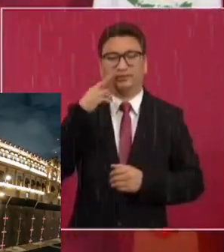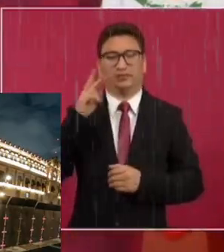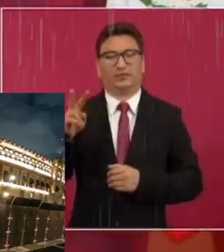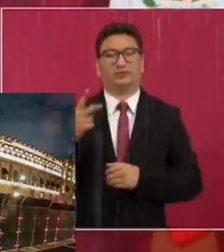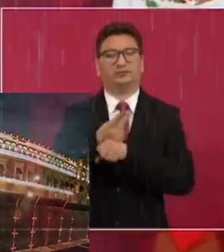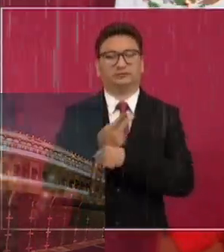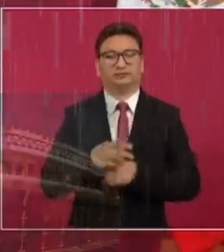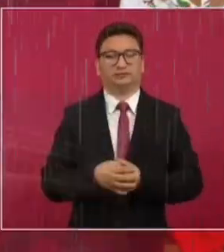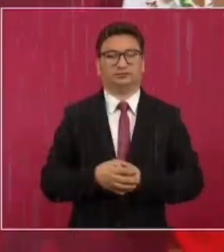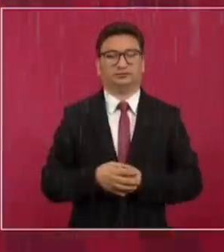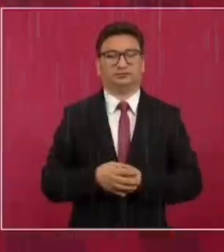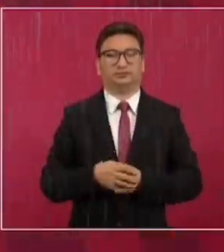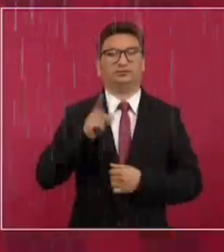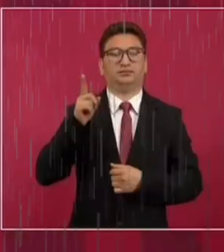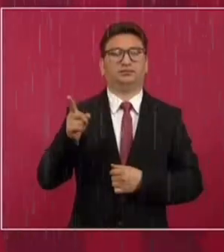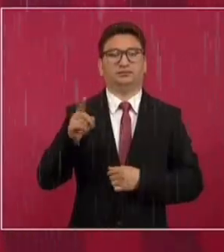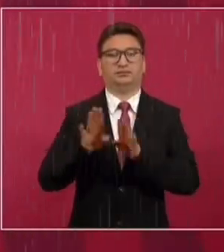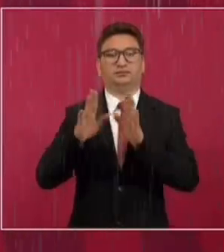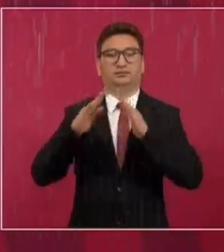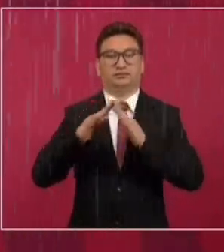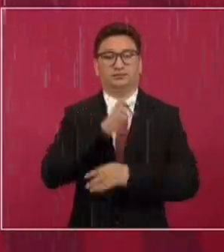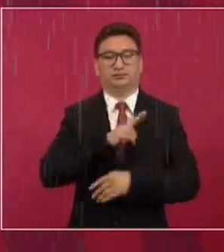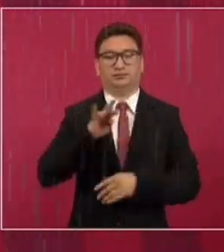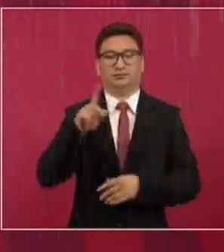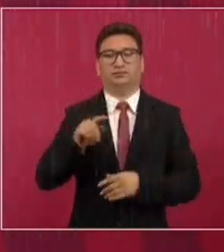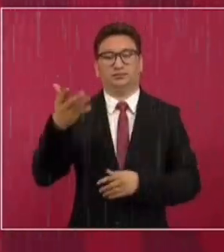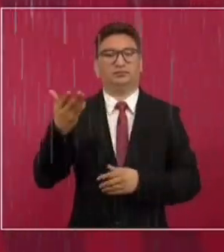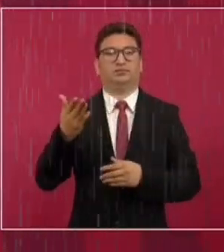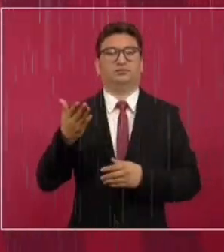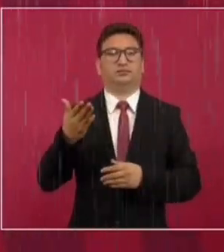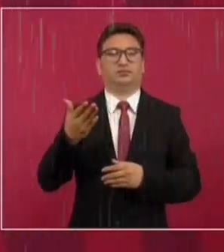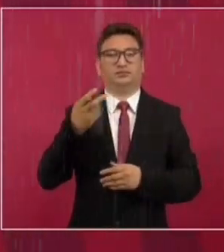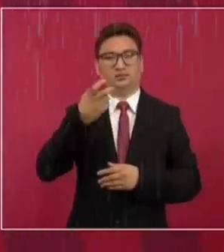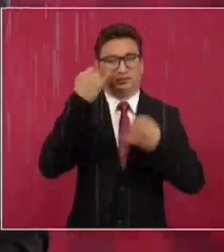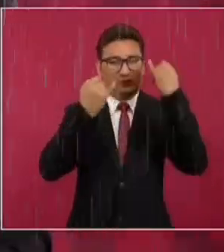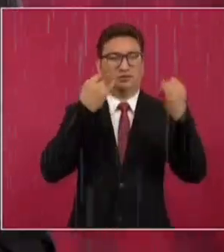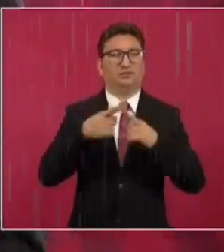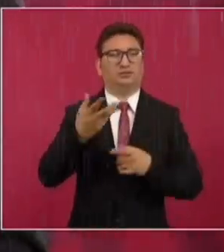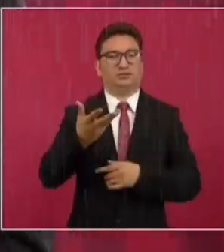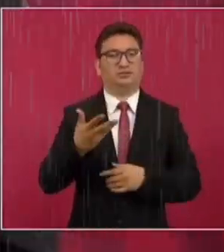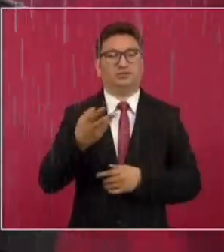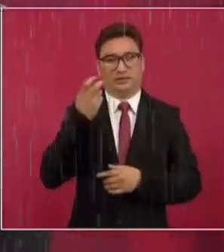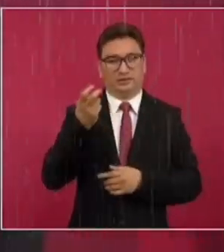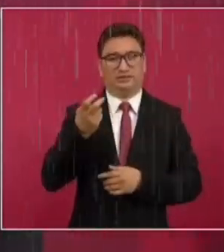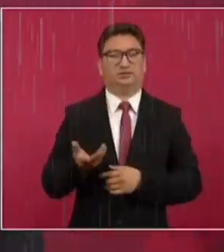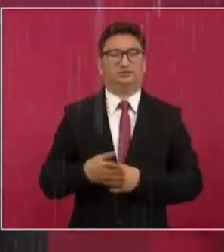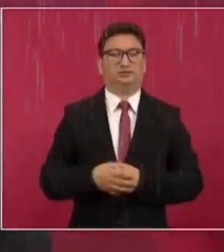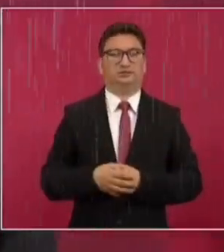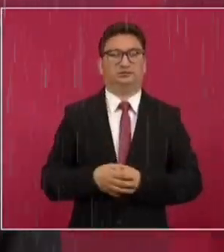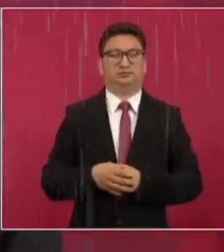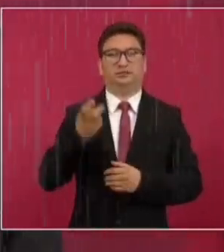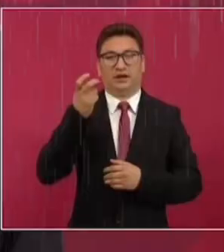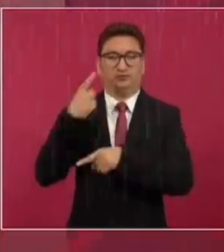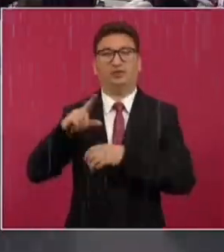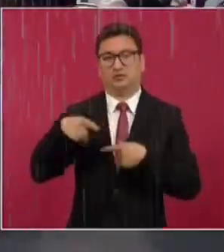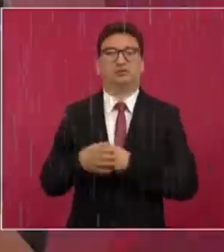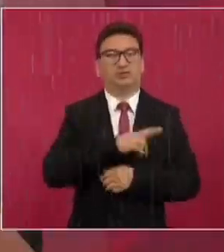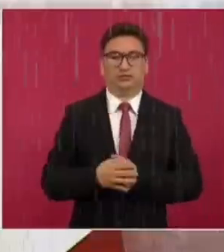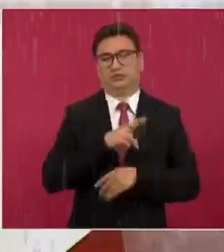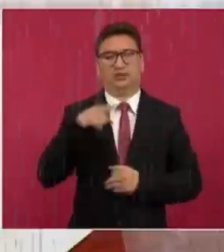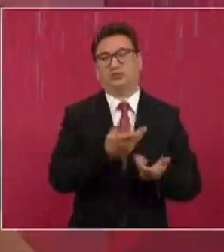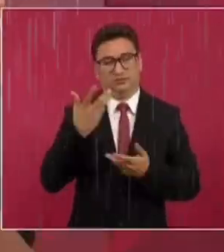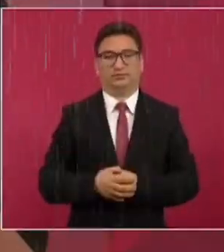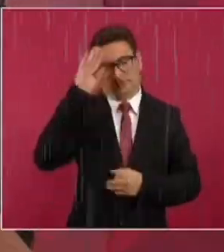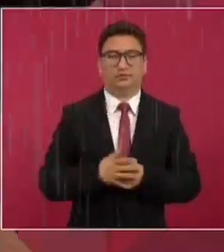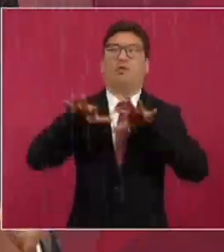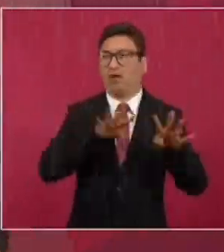de la casa rentada. ¿Sí? Imagínense convertir eso en trending topic.